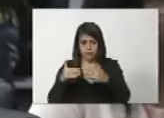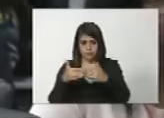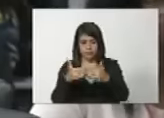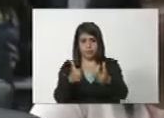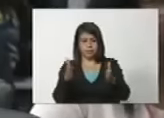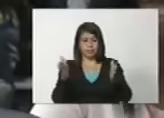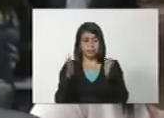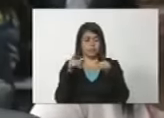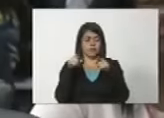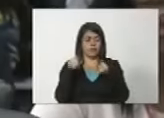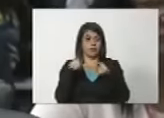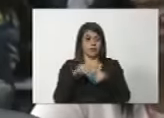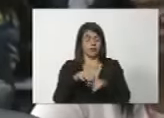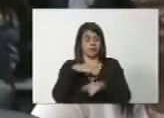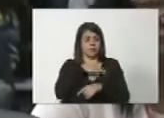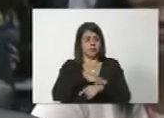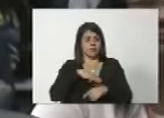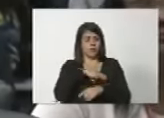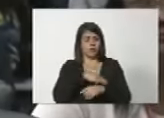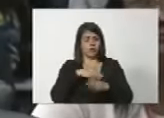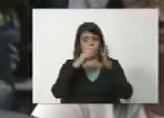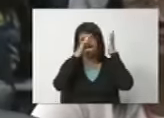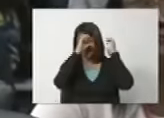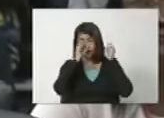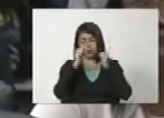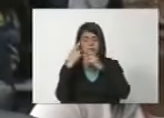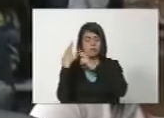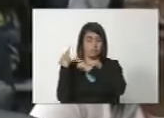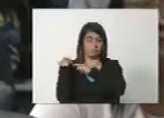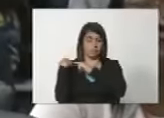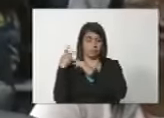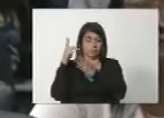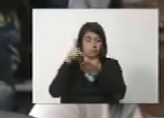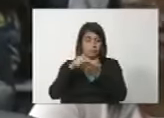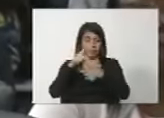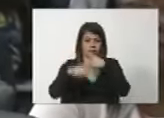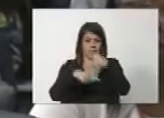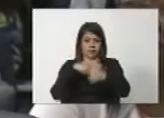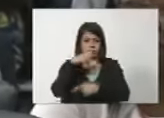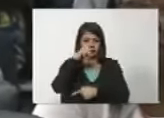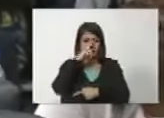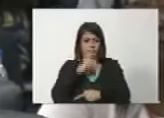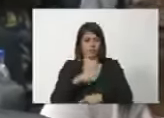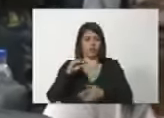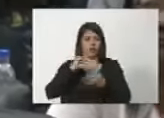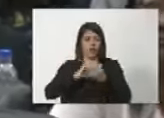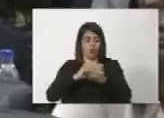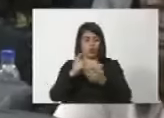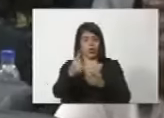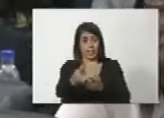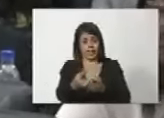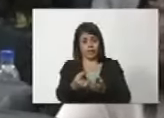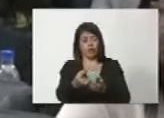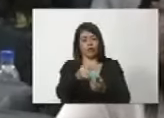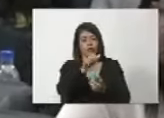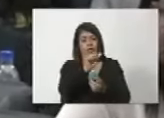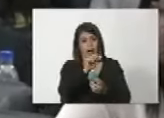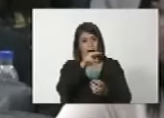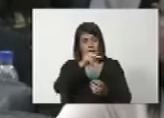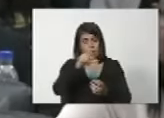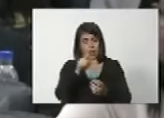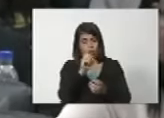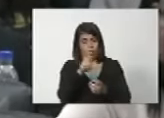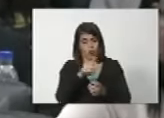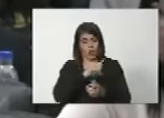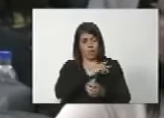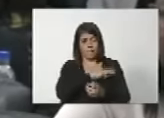de una misión diplomática que se concretó unos años después, y en reciprocidad también Angola abre